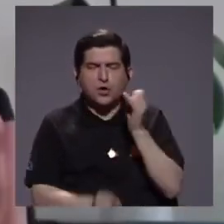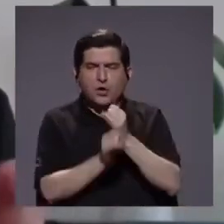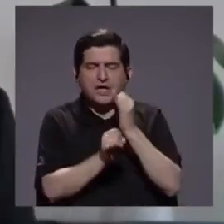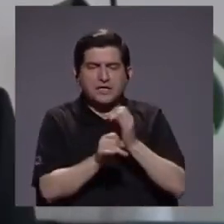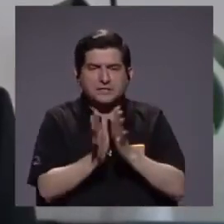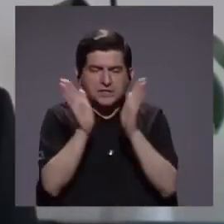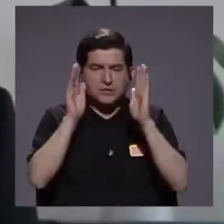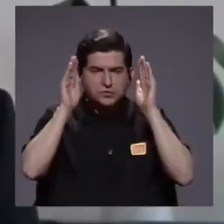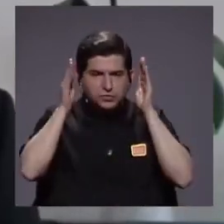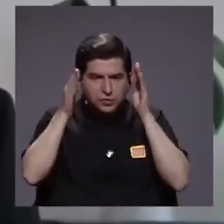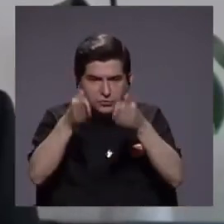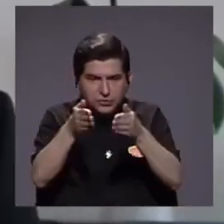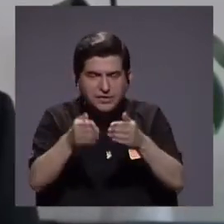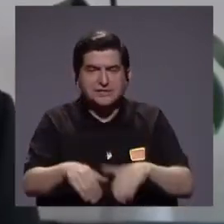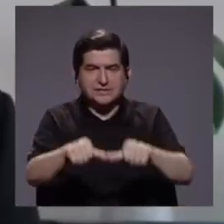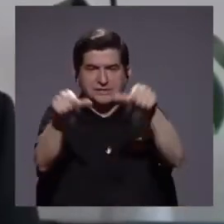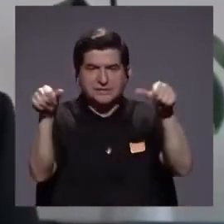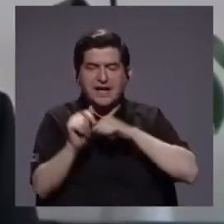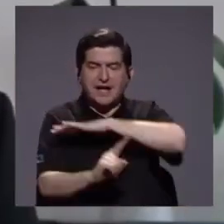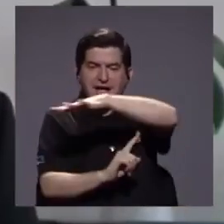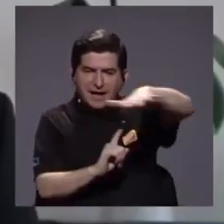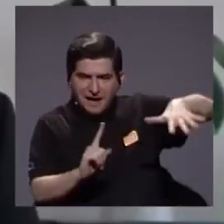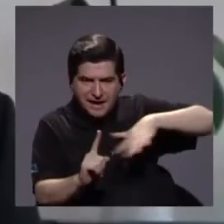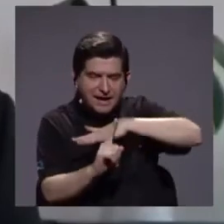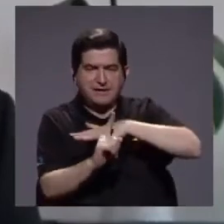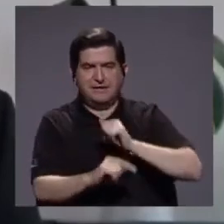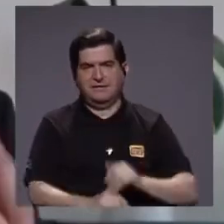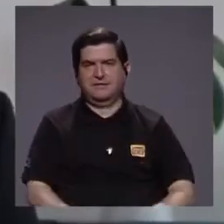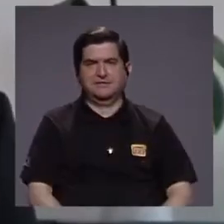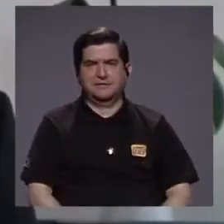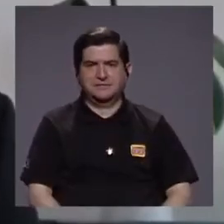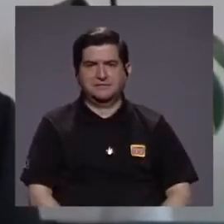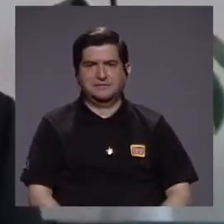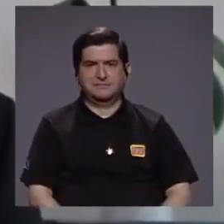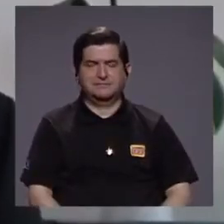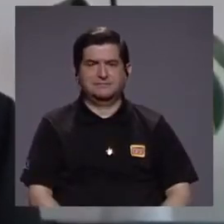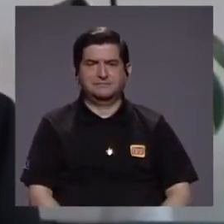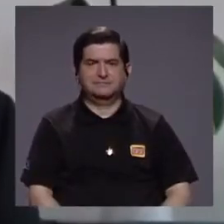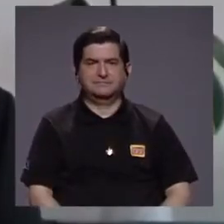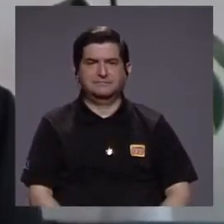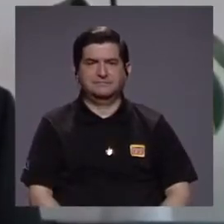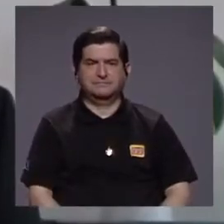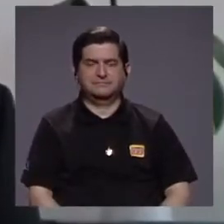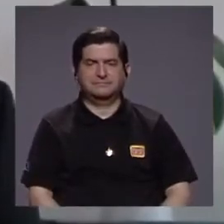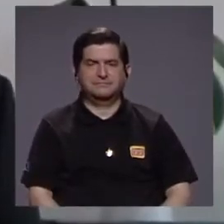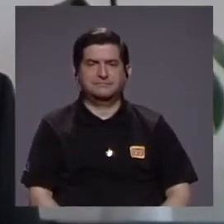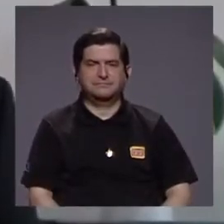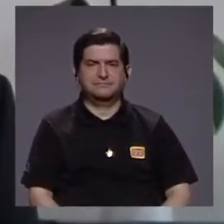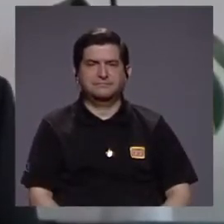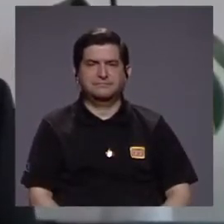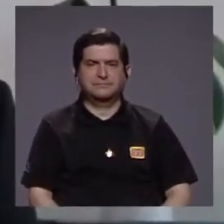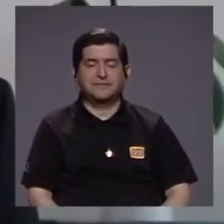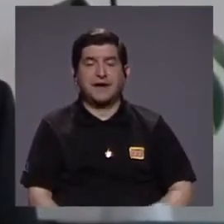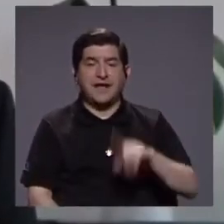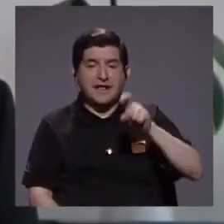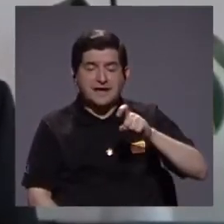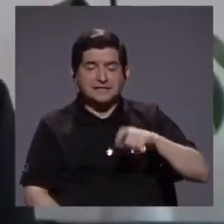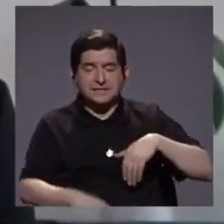volvamos a ver más a esas zonas periféricas, a esas partes geográficas del país. Poner el